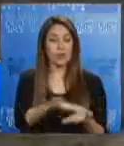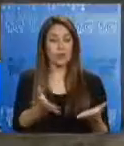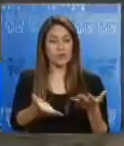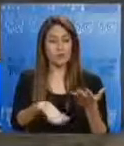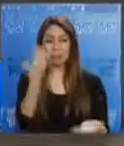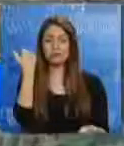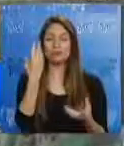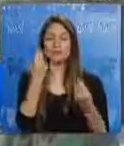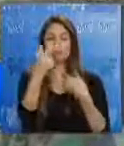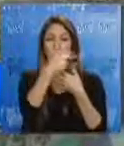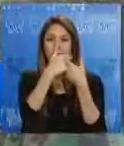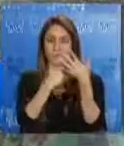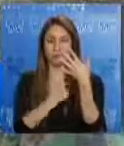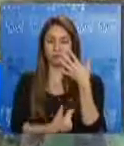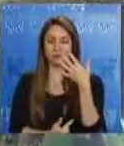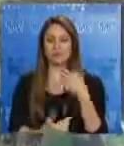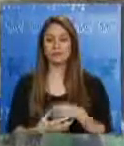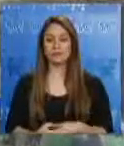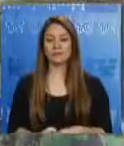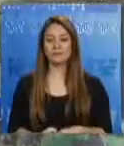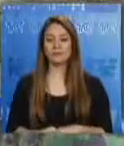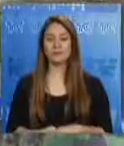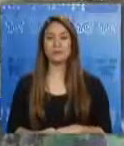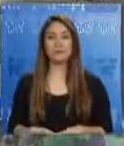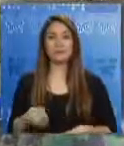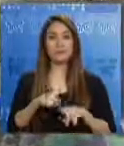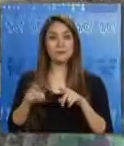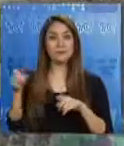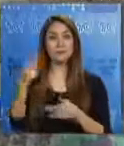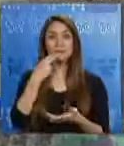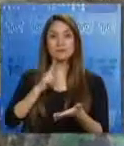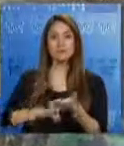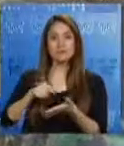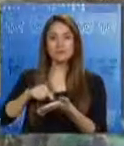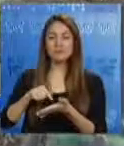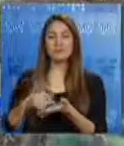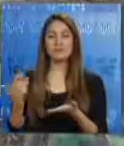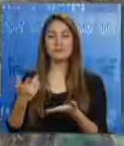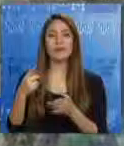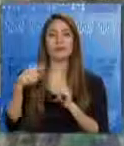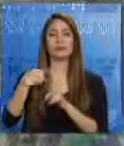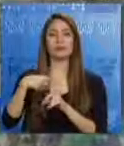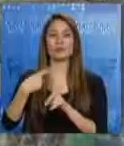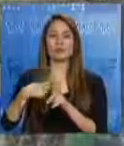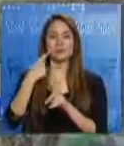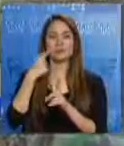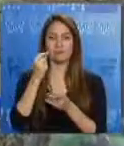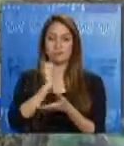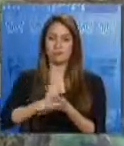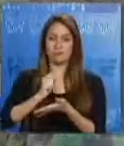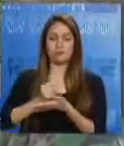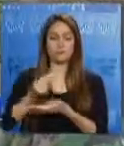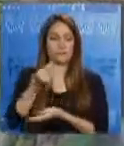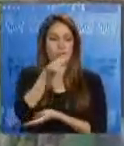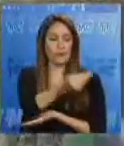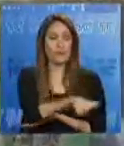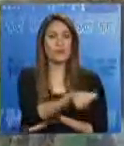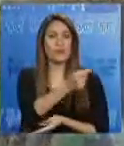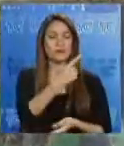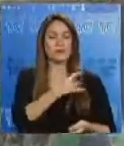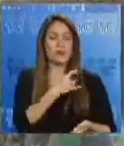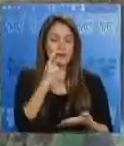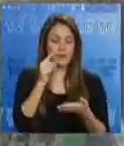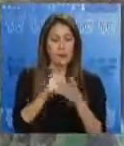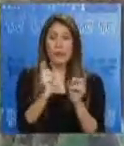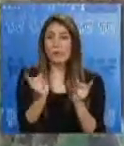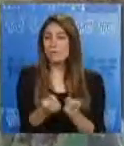etc. Ellos en general lo que han transmitido en estas cartas son palabras de aliento para ellos, palabras de motivación, unas palabras